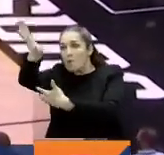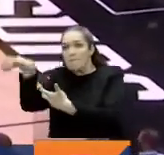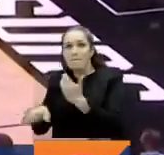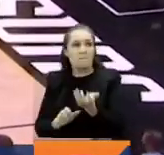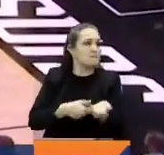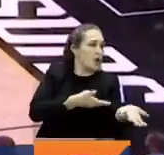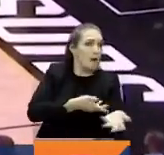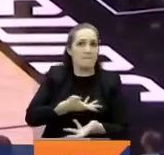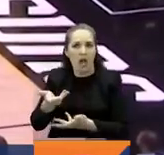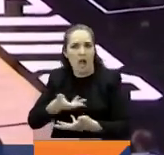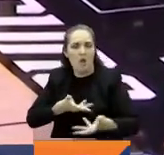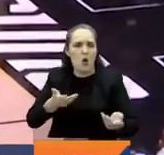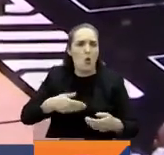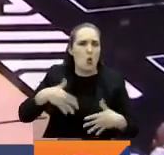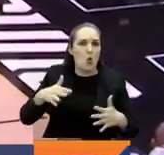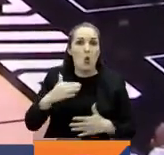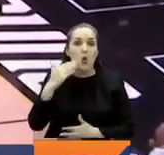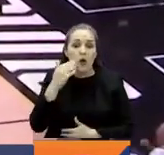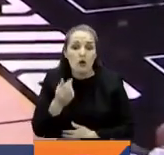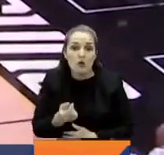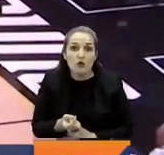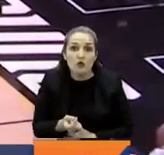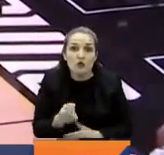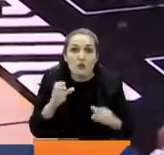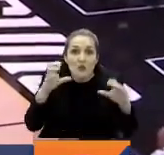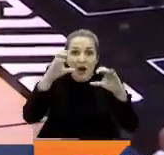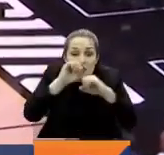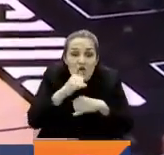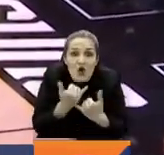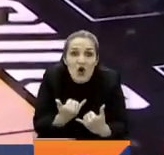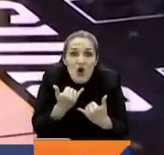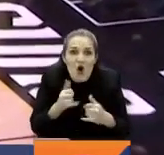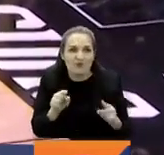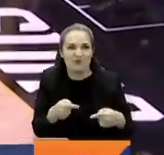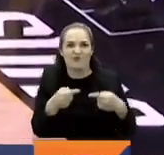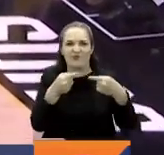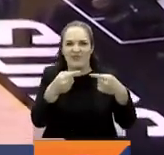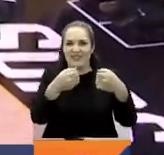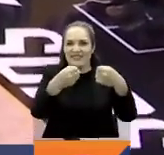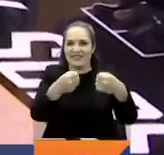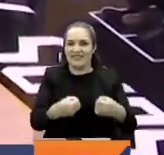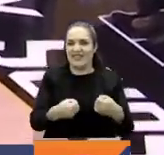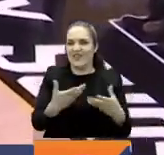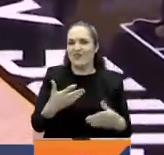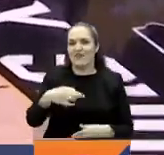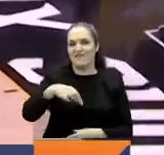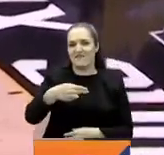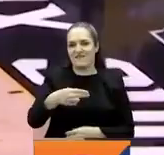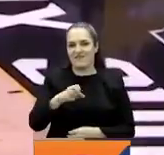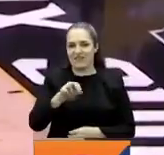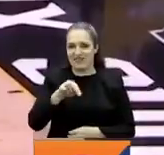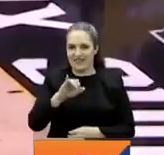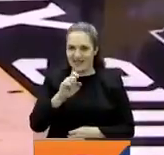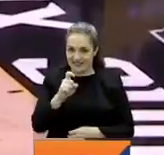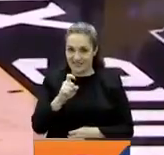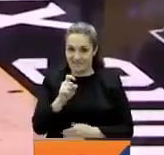segundo partido de esta final será esta noche, nuevamente en Phoenix. Hasta aquí la información deportiva.